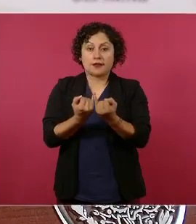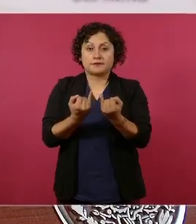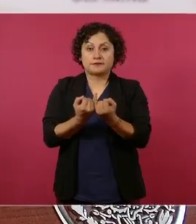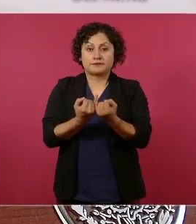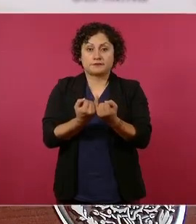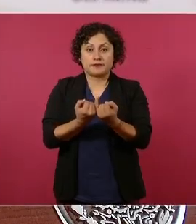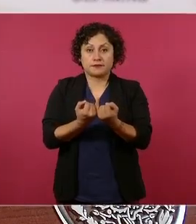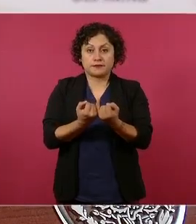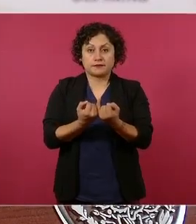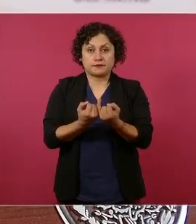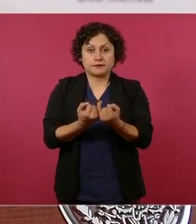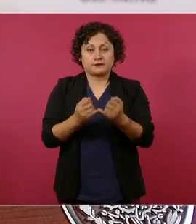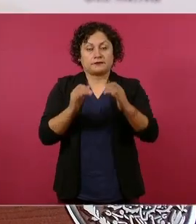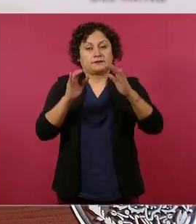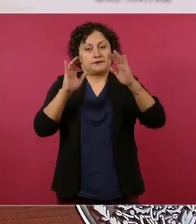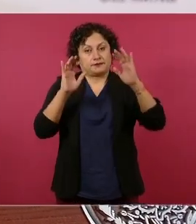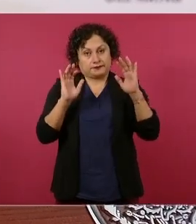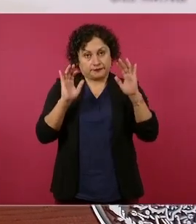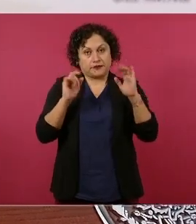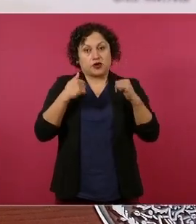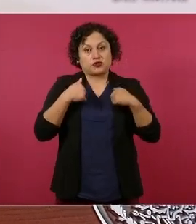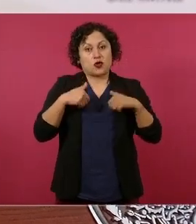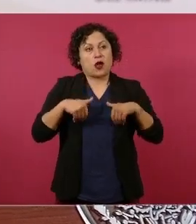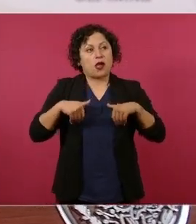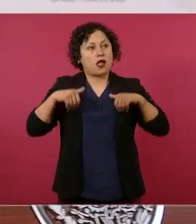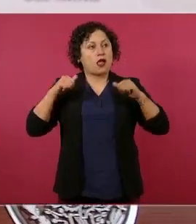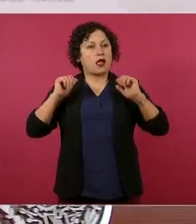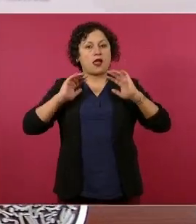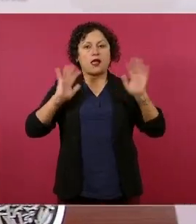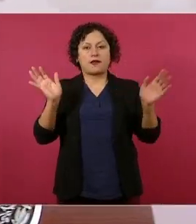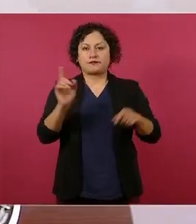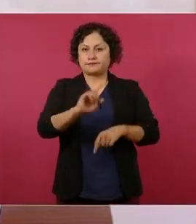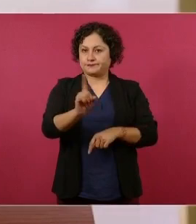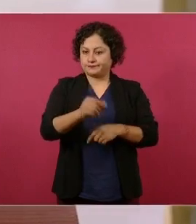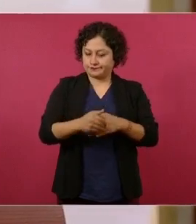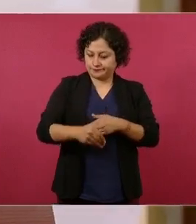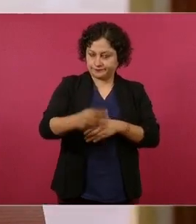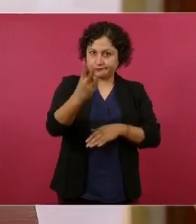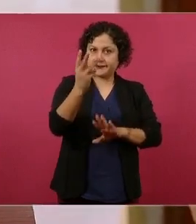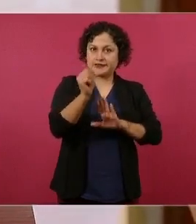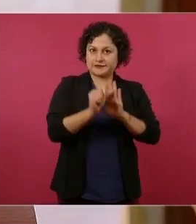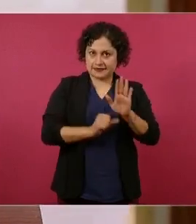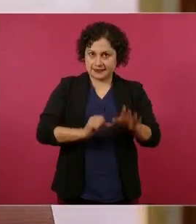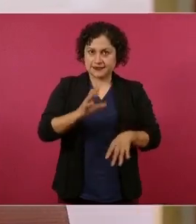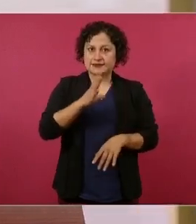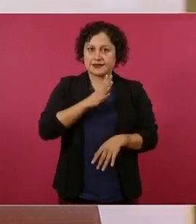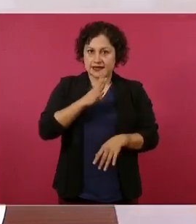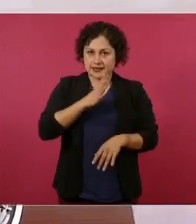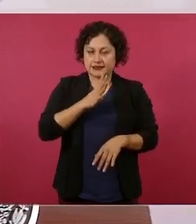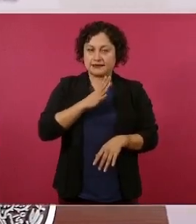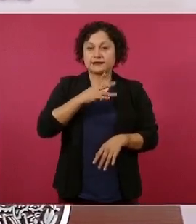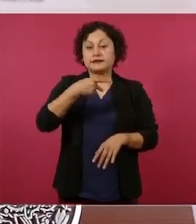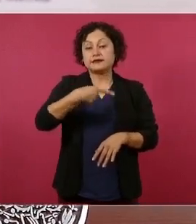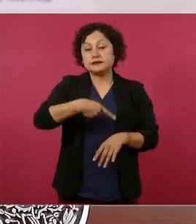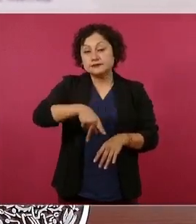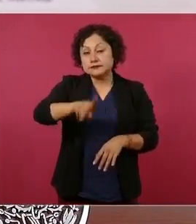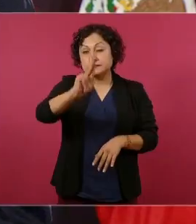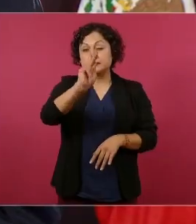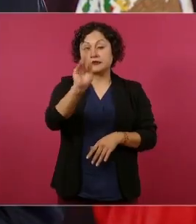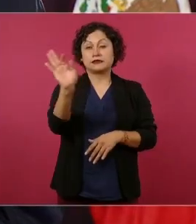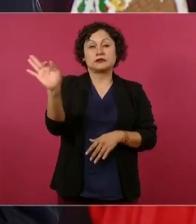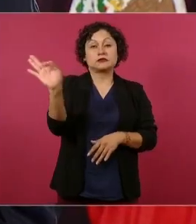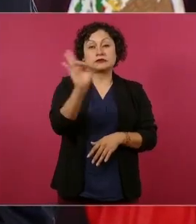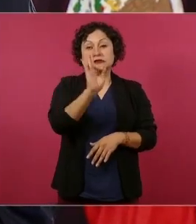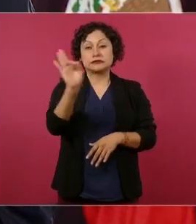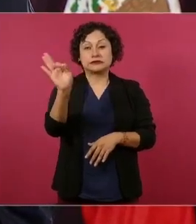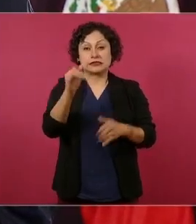aunque todavía nos quedan 3 meses, pero en el caso de que no encontráramos